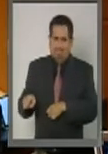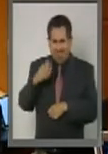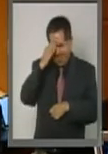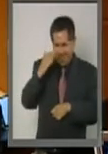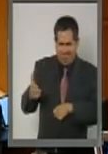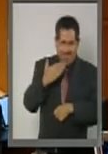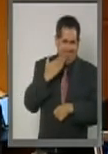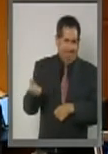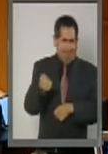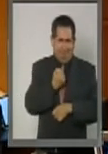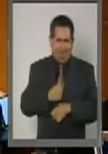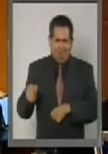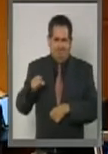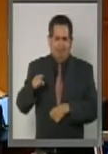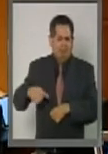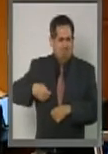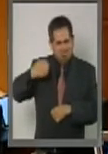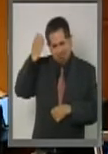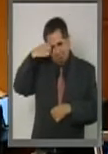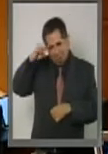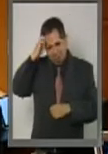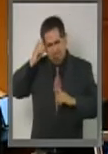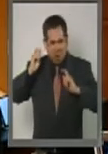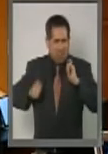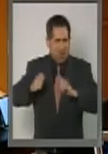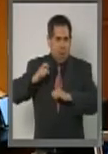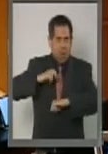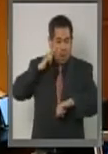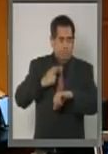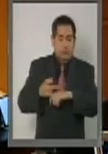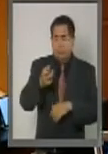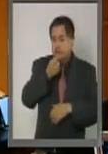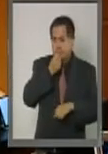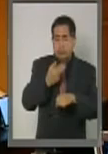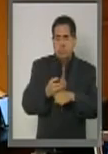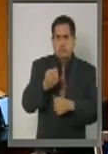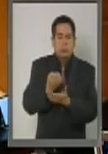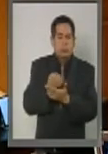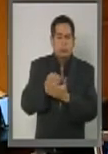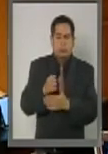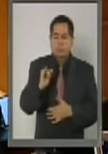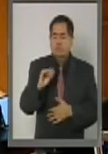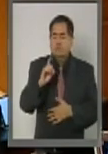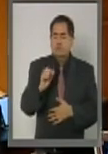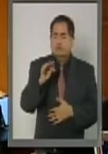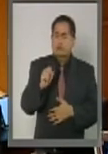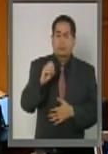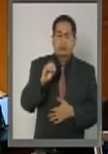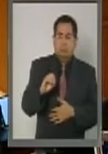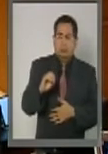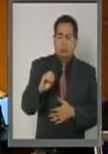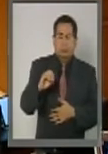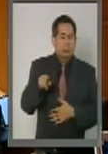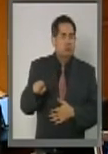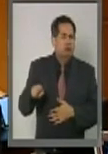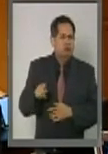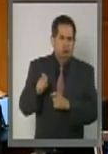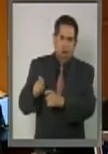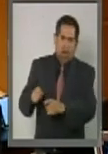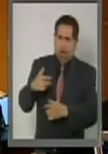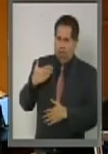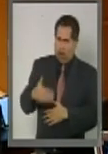extraordinariamente calificado y con experiencia que encabeza el secretario de Economía, Ildefonso Guajardo. Pero no